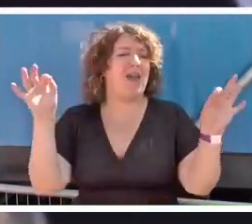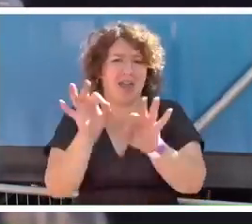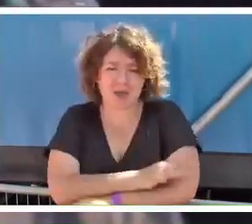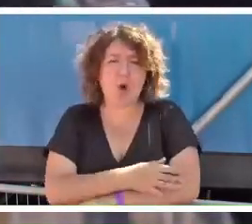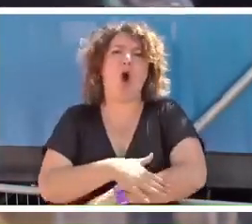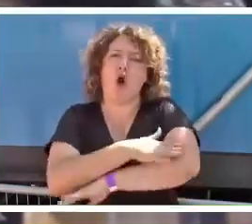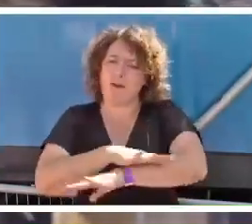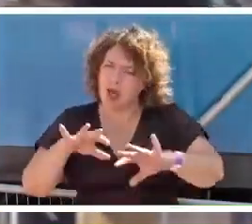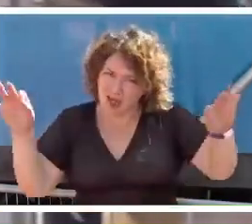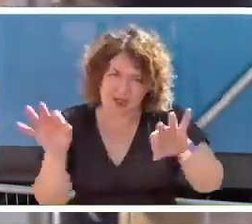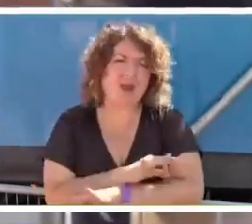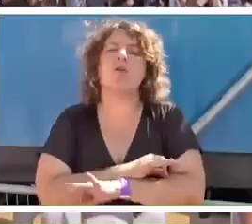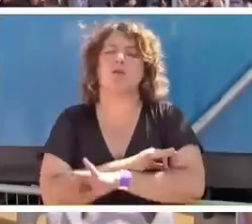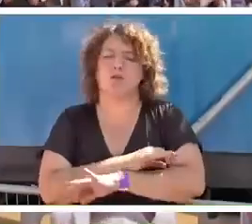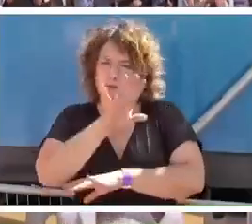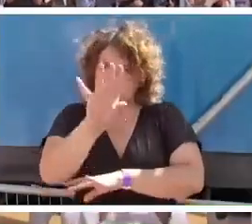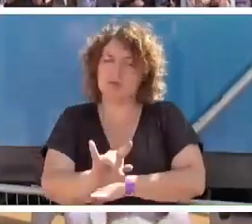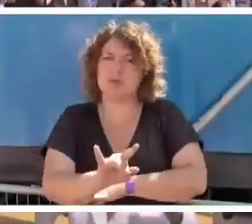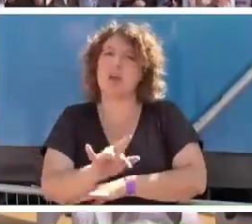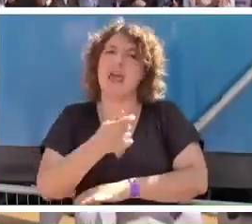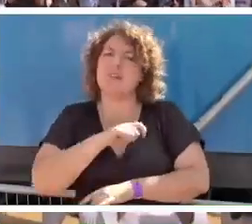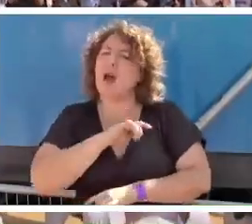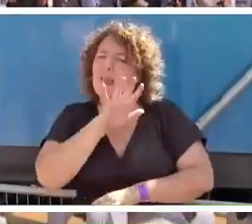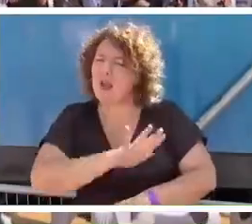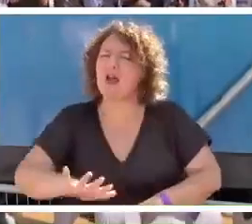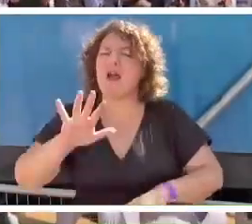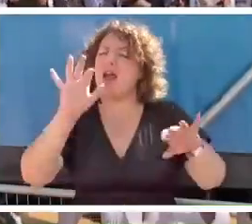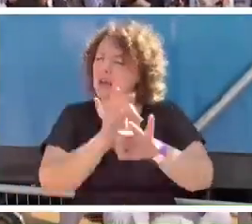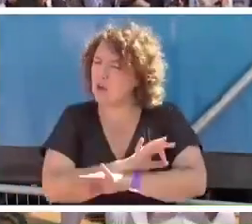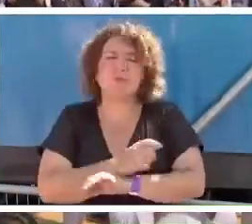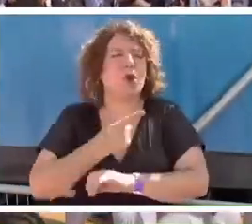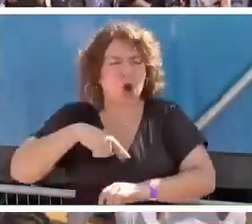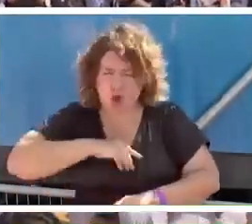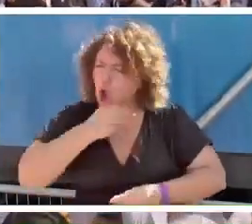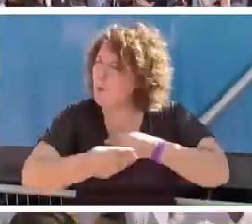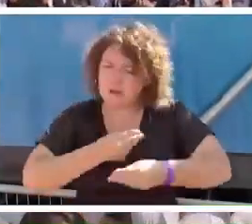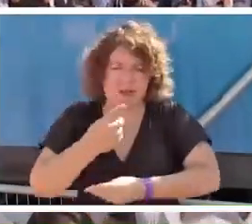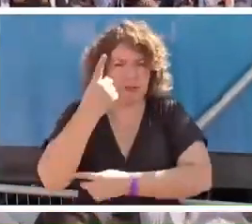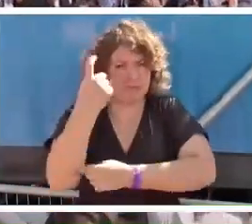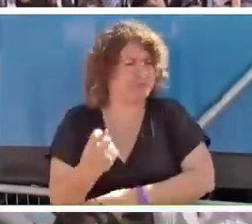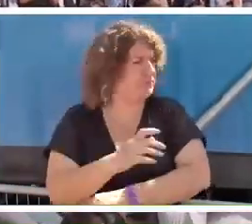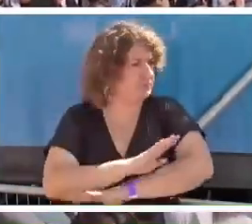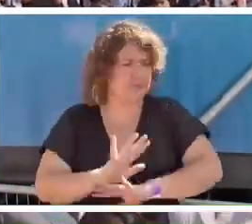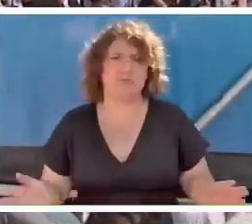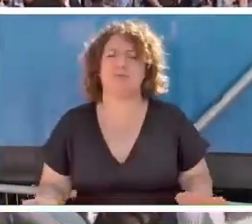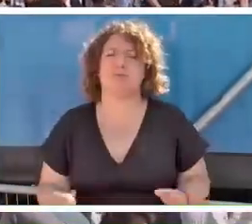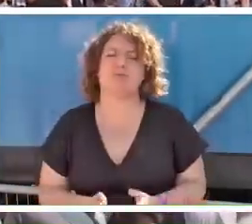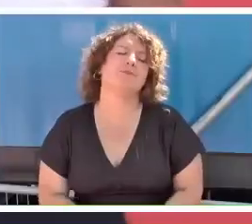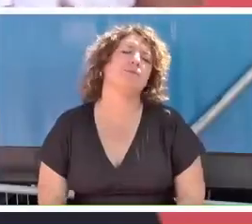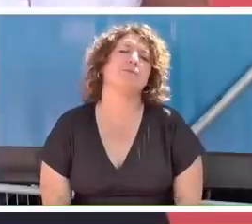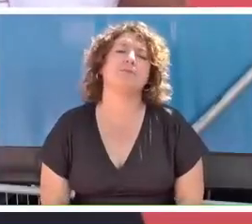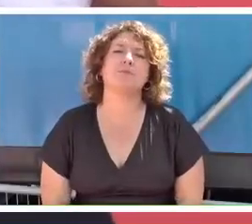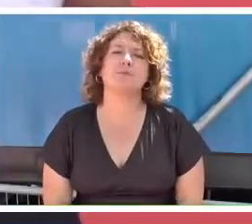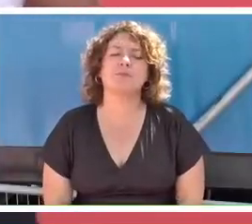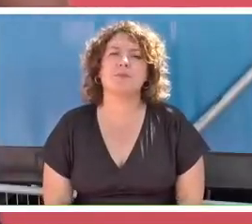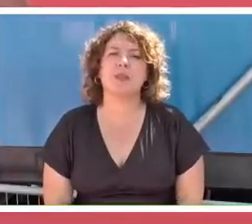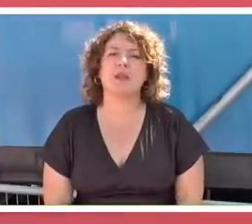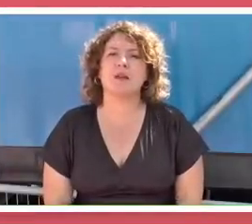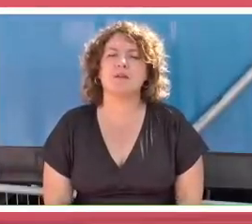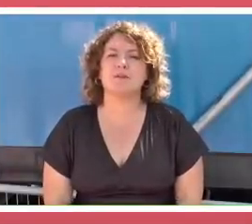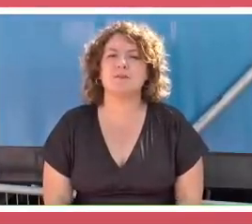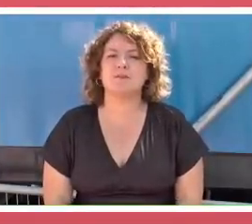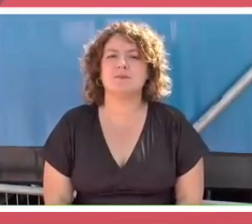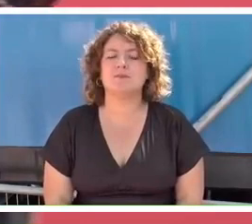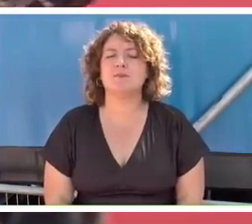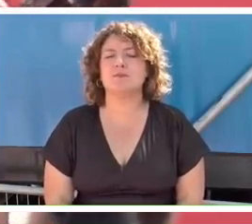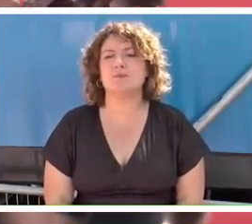Gobierno y se equivocará España. Lo vamos a hacer, compañeros y compañeras. Y mirad,